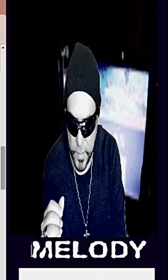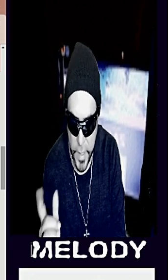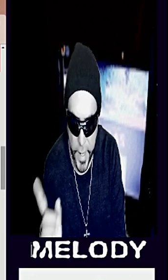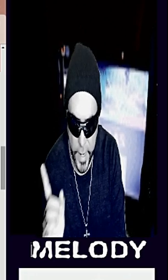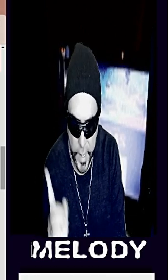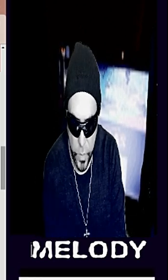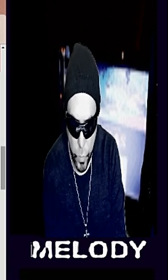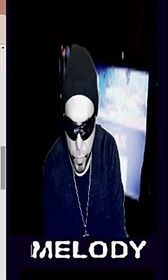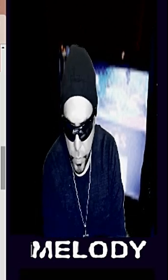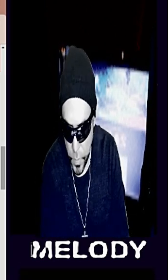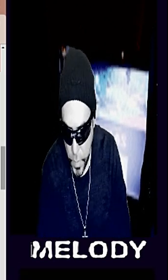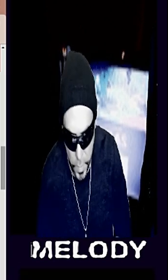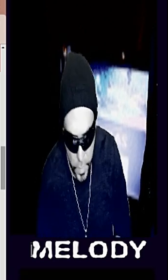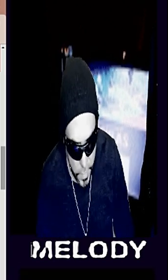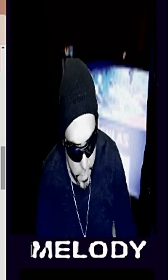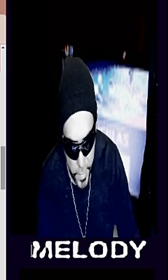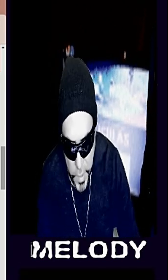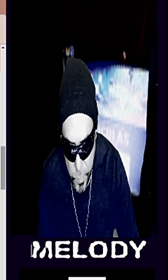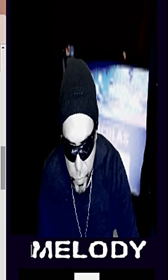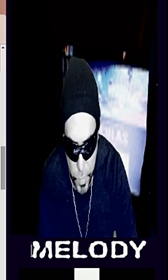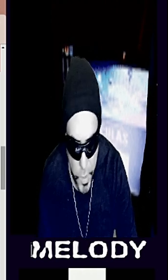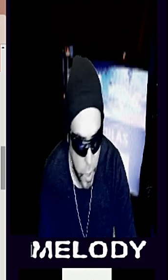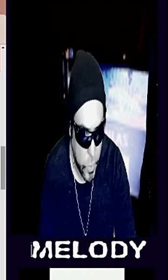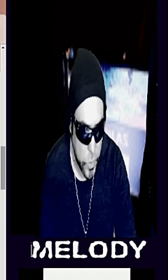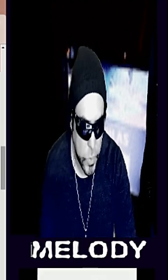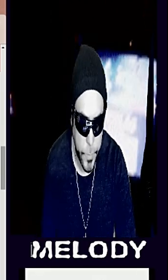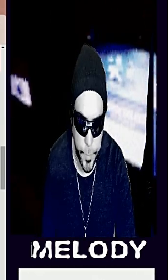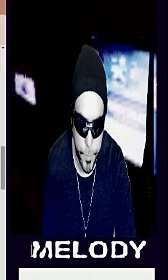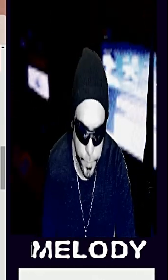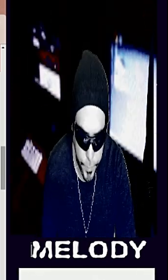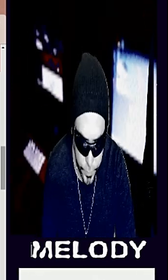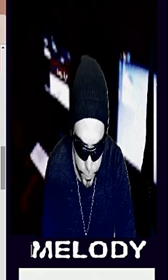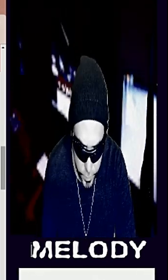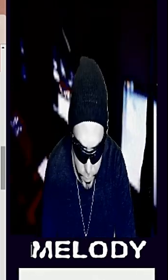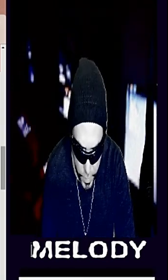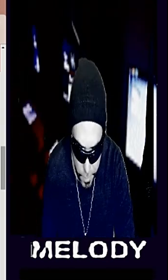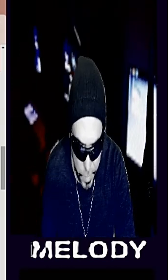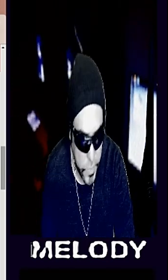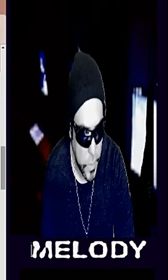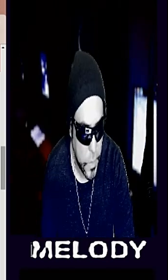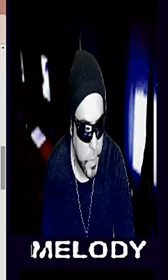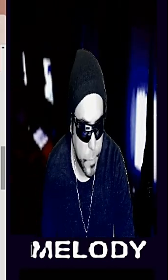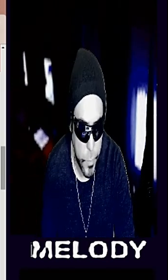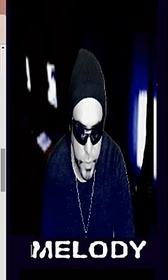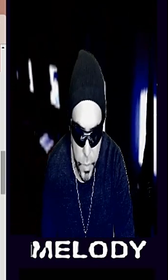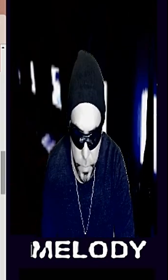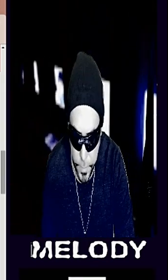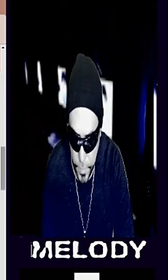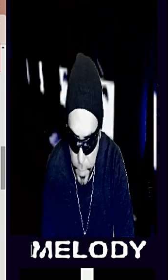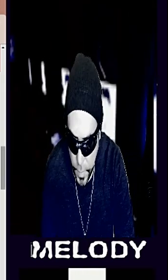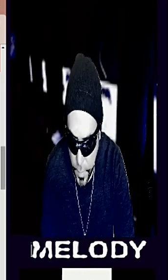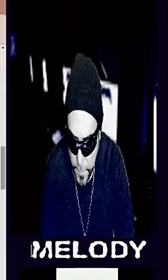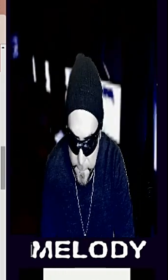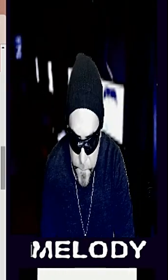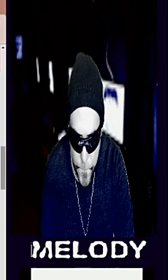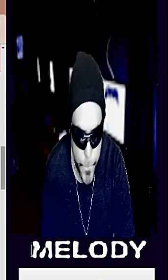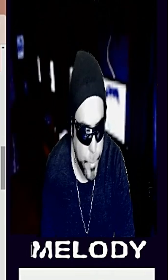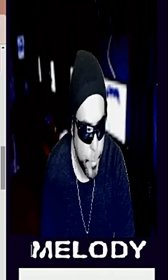país hasta llegar a Cancún. Tenemos un video, amigos, vamos a tratar de reproducirlo.